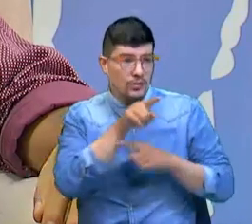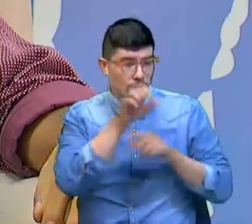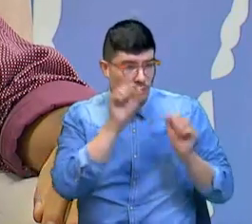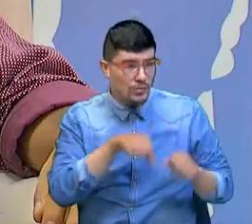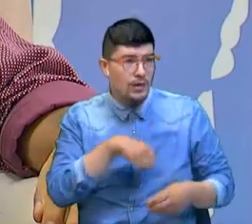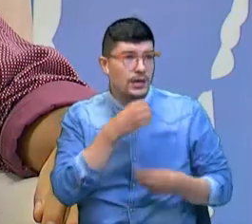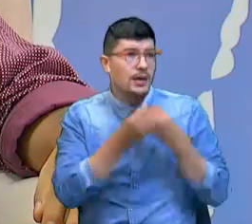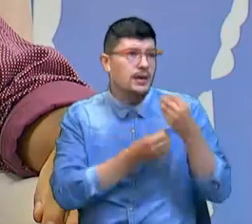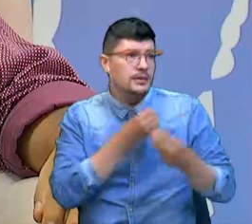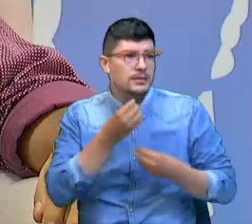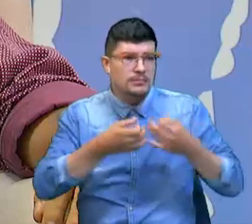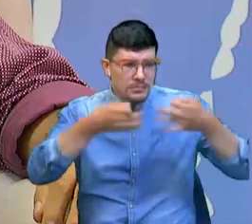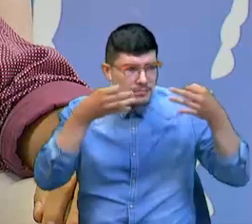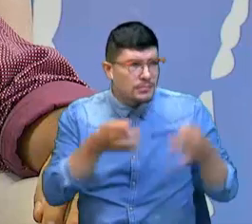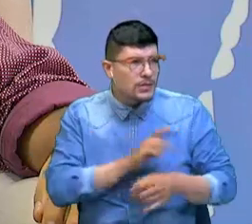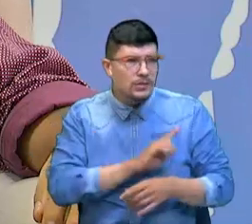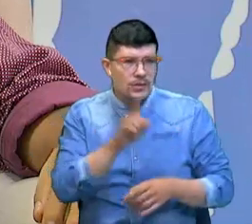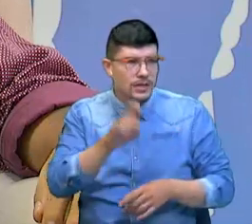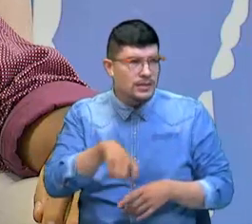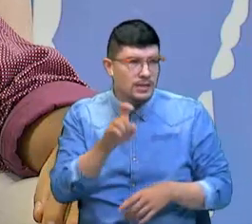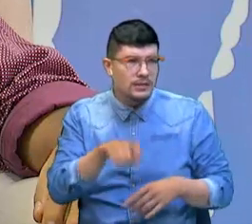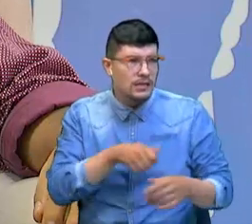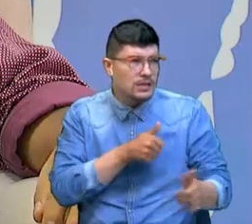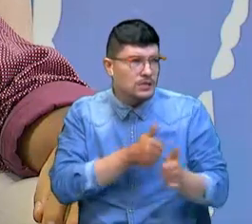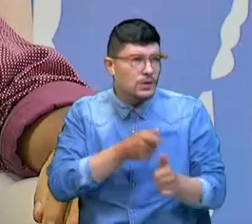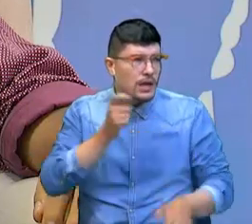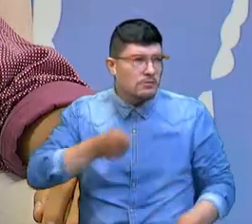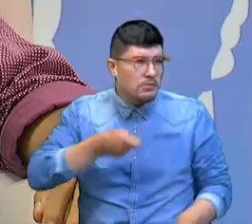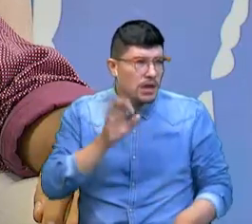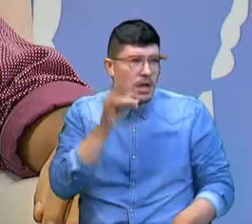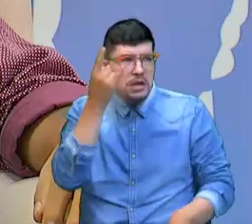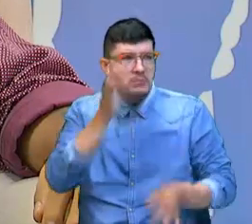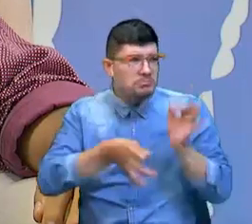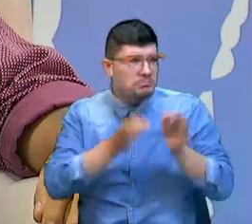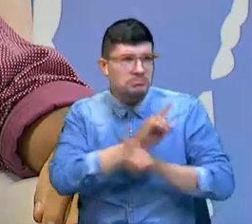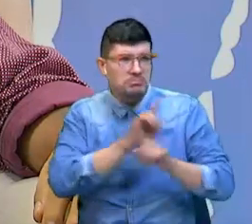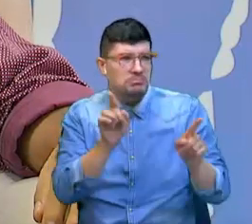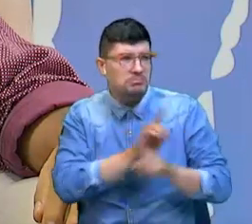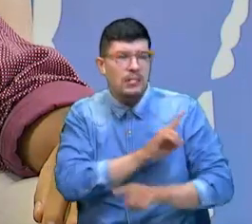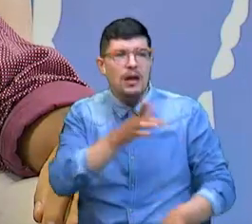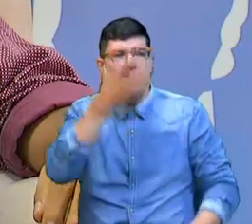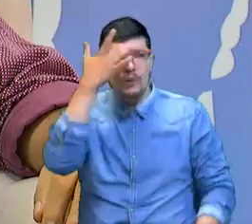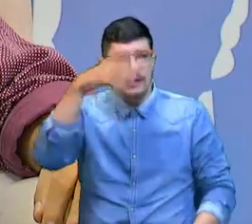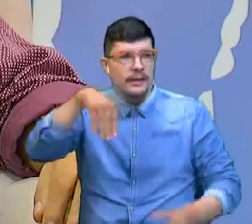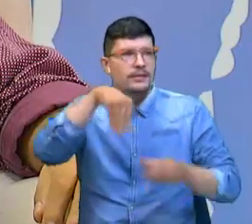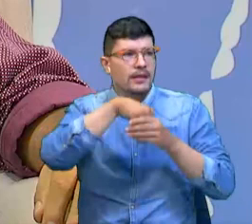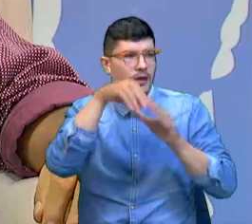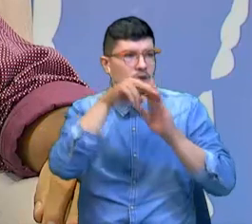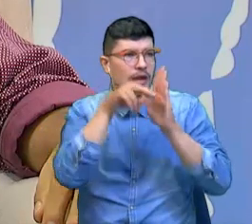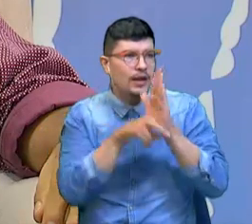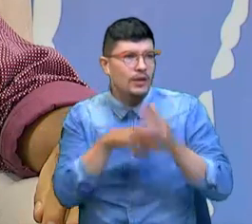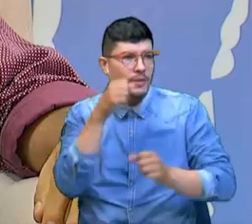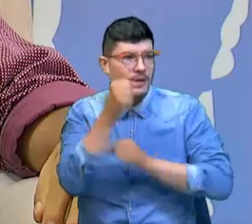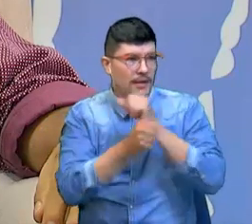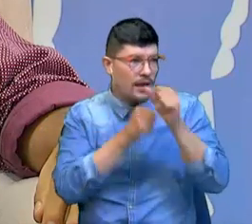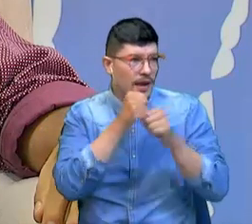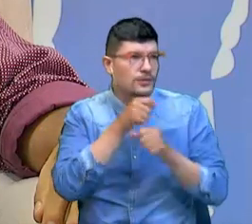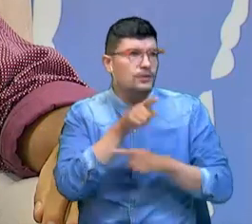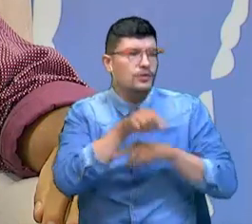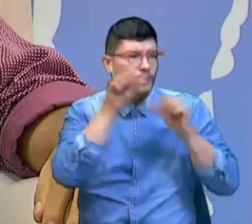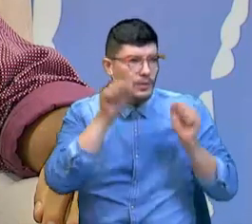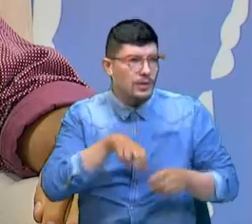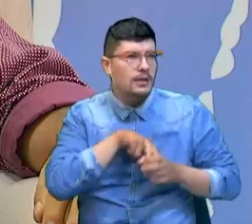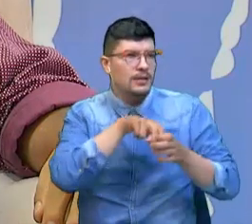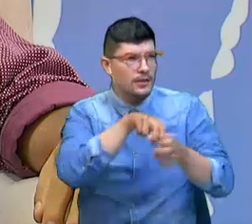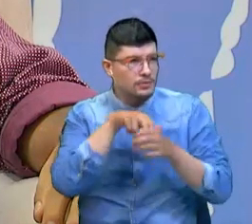hacer directamente, no requiere ninguna intervención judicial porque está dentro del rango de edad para hacer el traslado